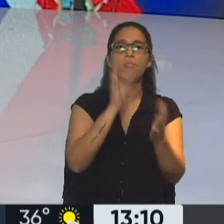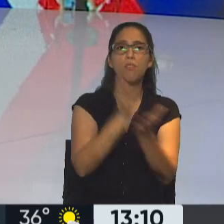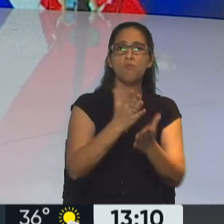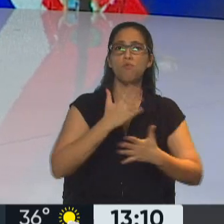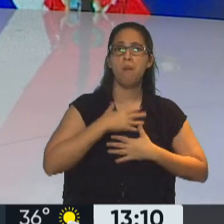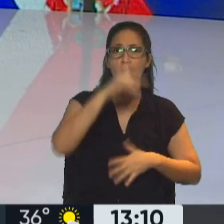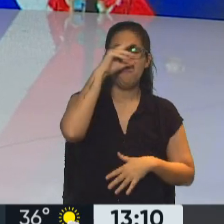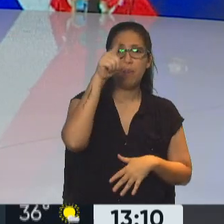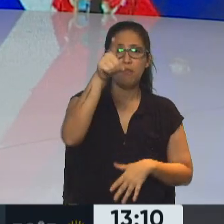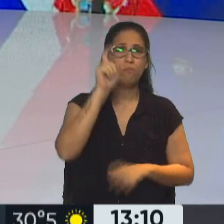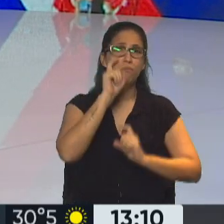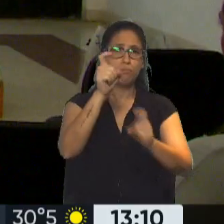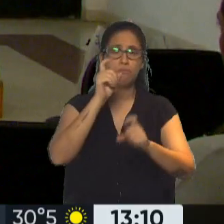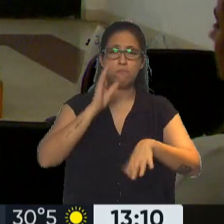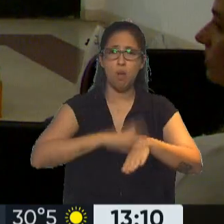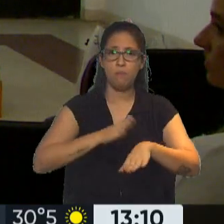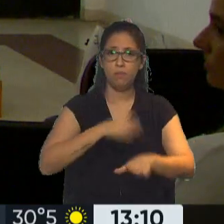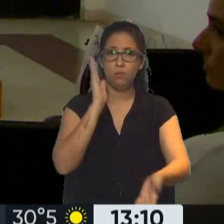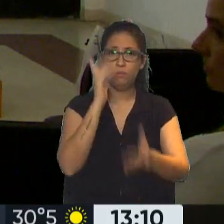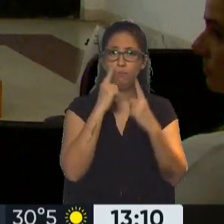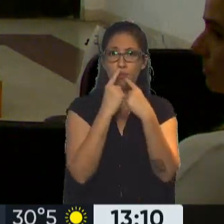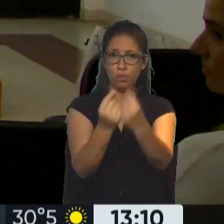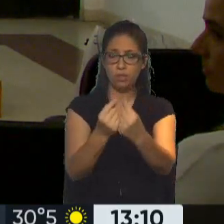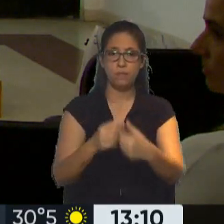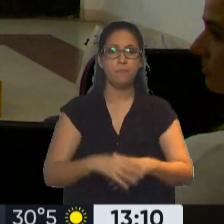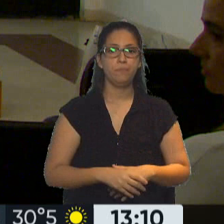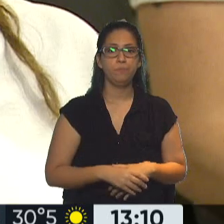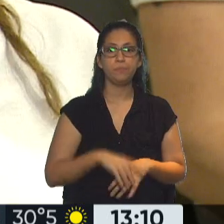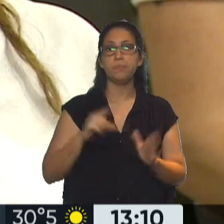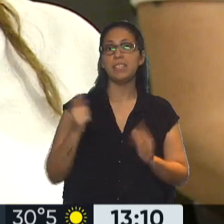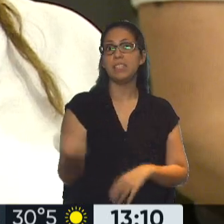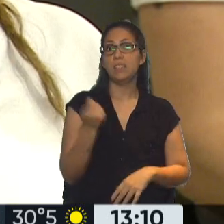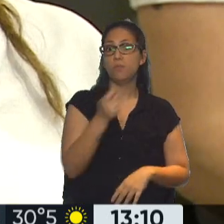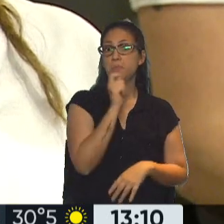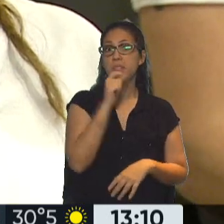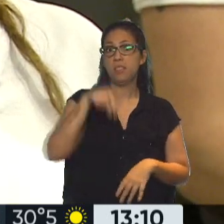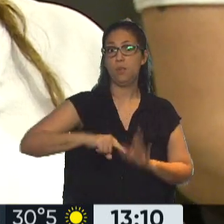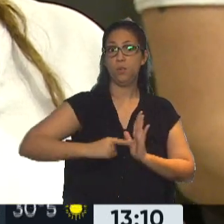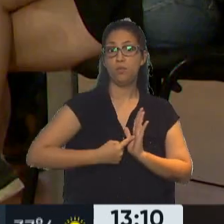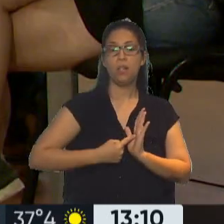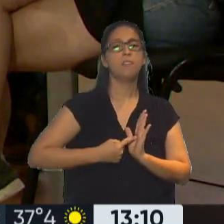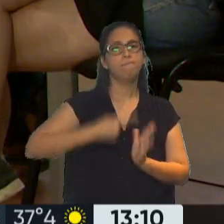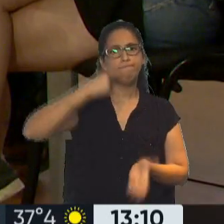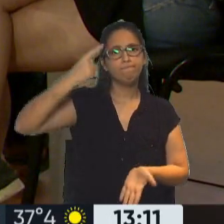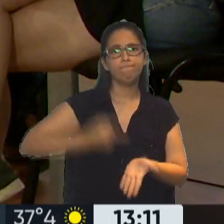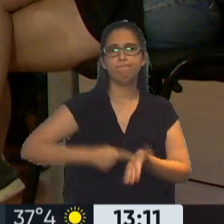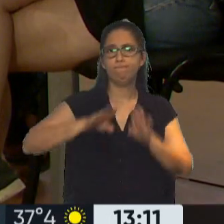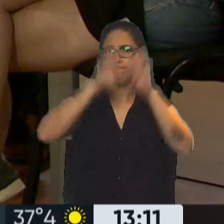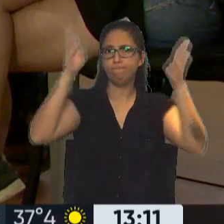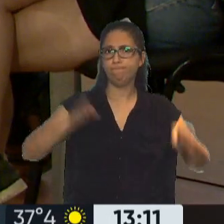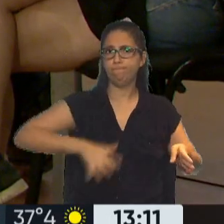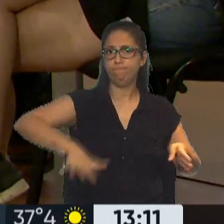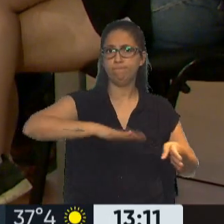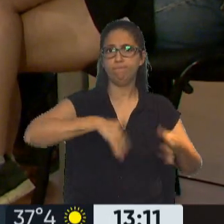Perú durante las protestas. El Sindicato de Prensa de Buenos Aires fue el lugar elegido por un prestigioso